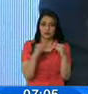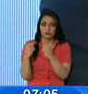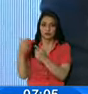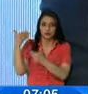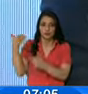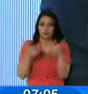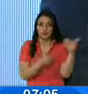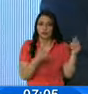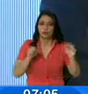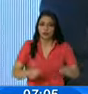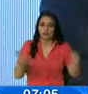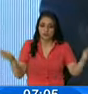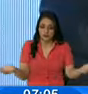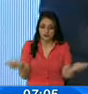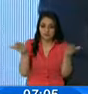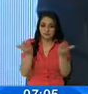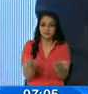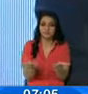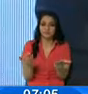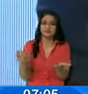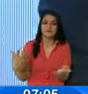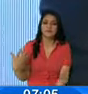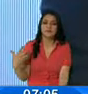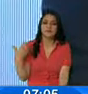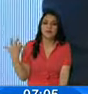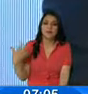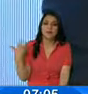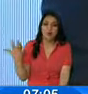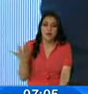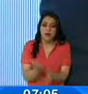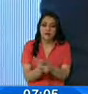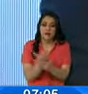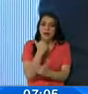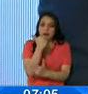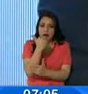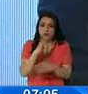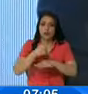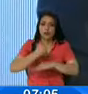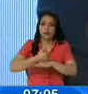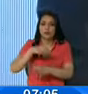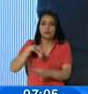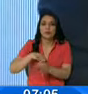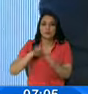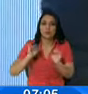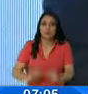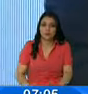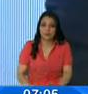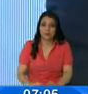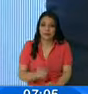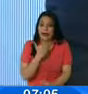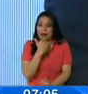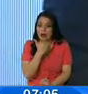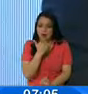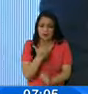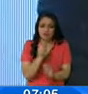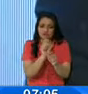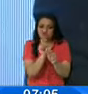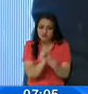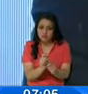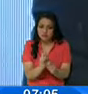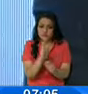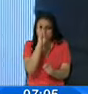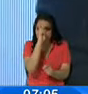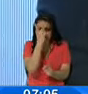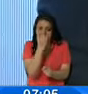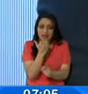presentarse las reclamaciones a las actas de las juntas receptoras del voto que han sido ordenadas como ustedes